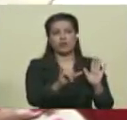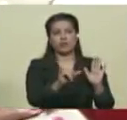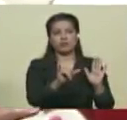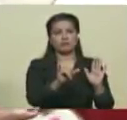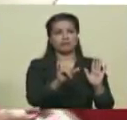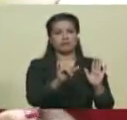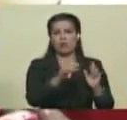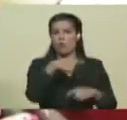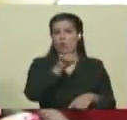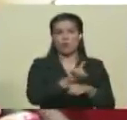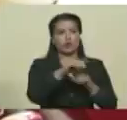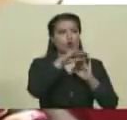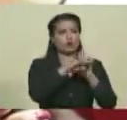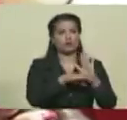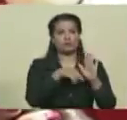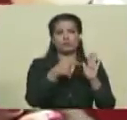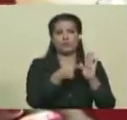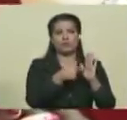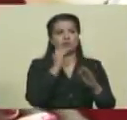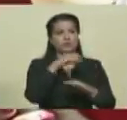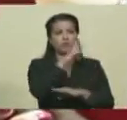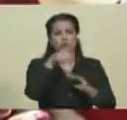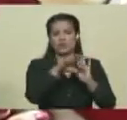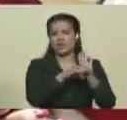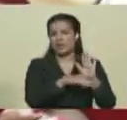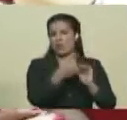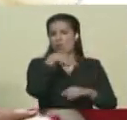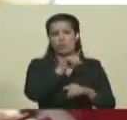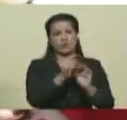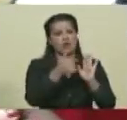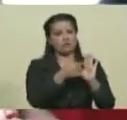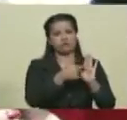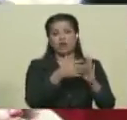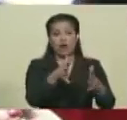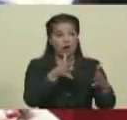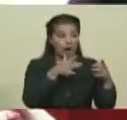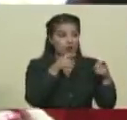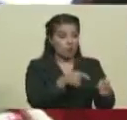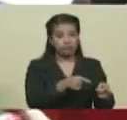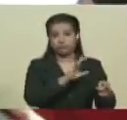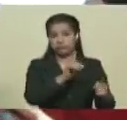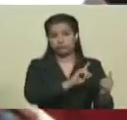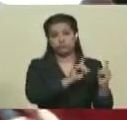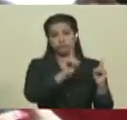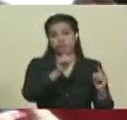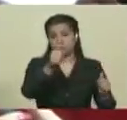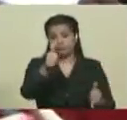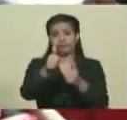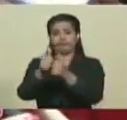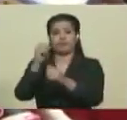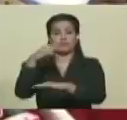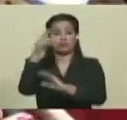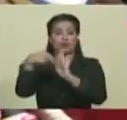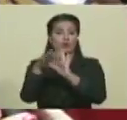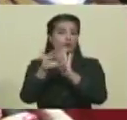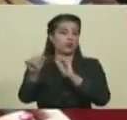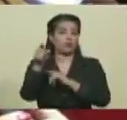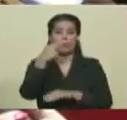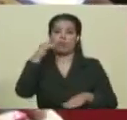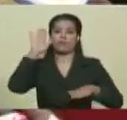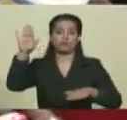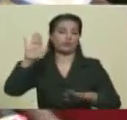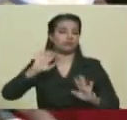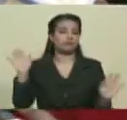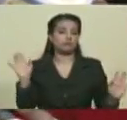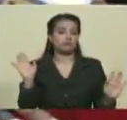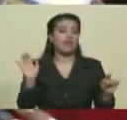única condición que ha puesto la Asamblea Nacional Constituyente en este caso es que quien gane tiene que ir ante la Asamblea Nacional Constituyente a juramentarse. Es una